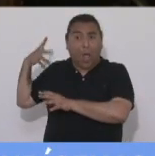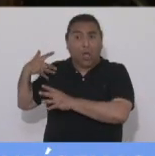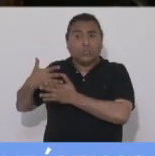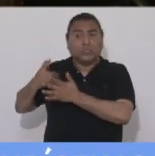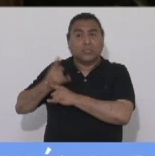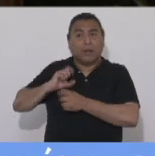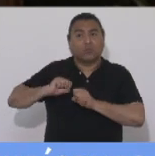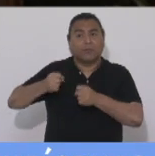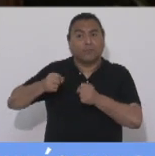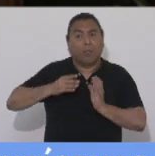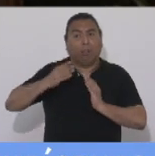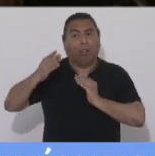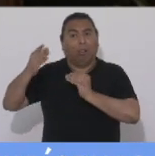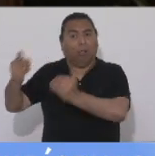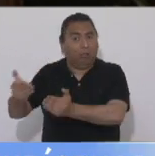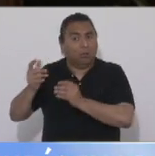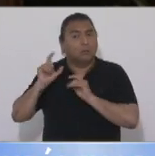en definitiva,